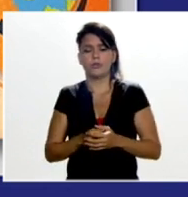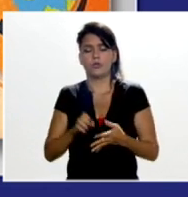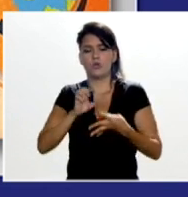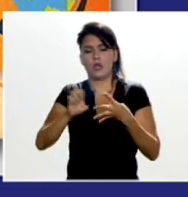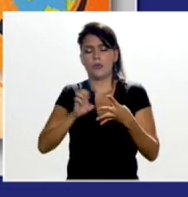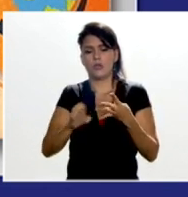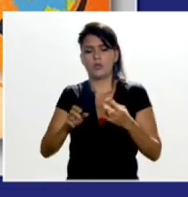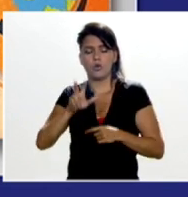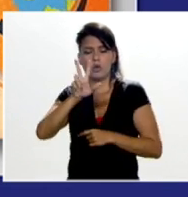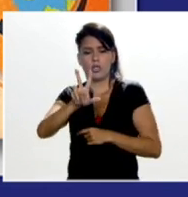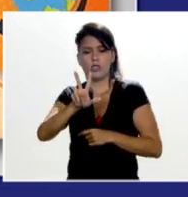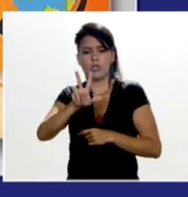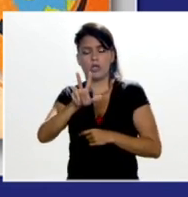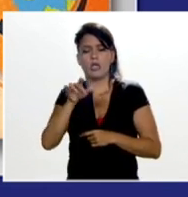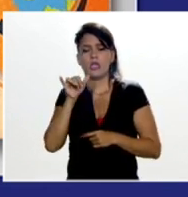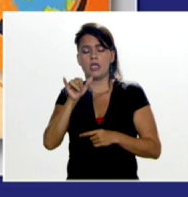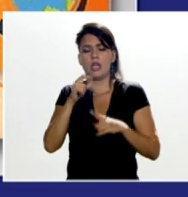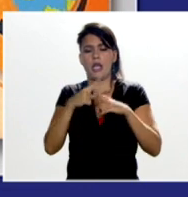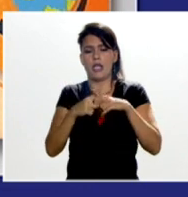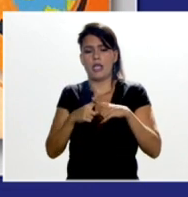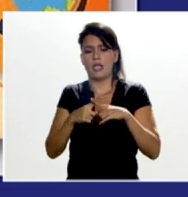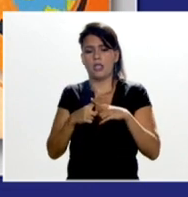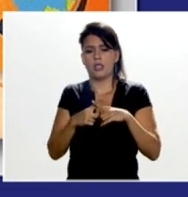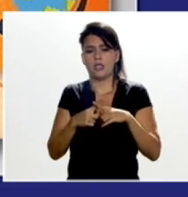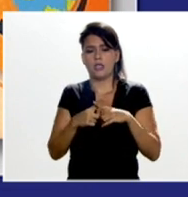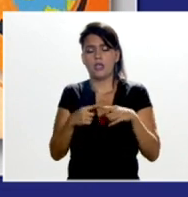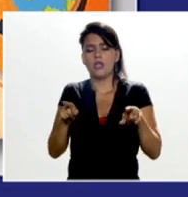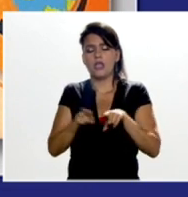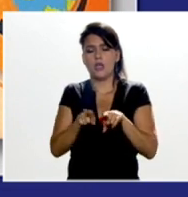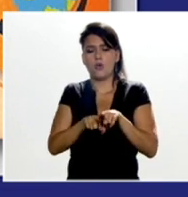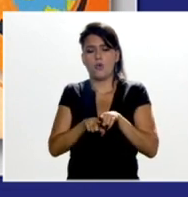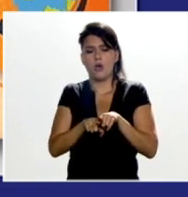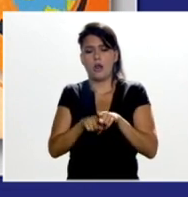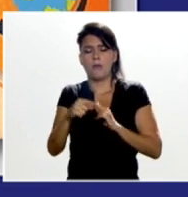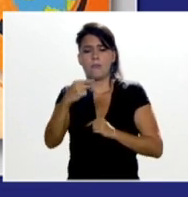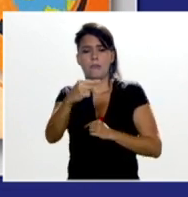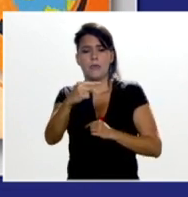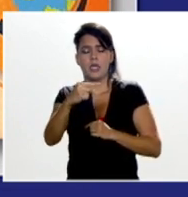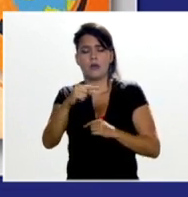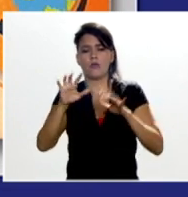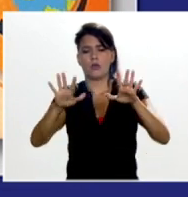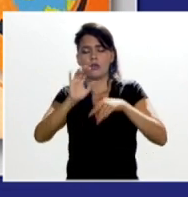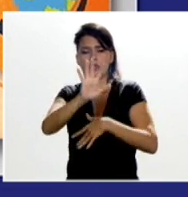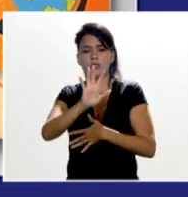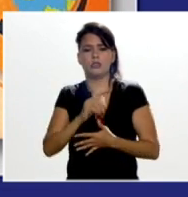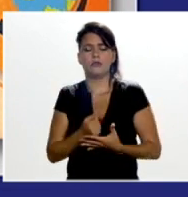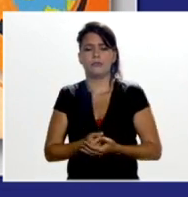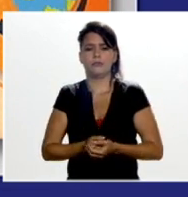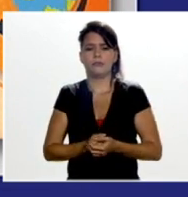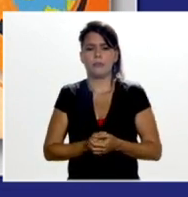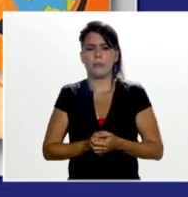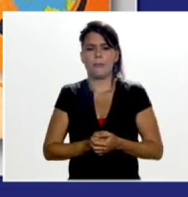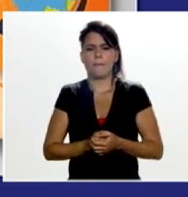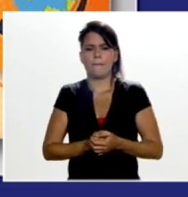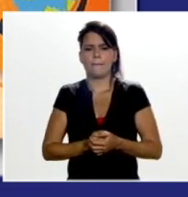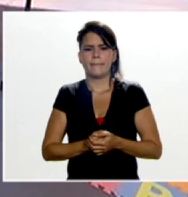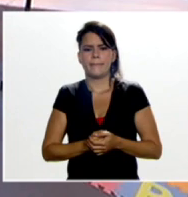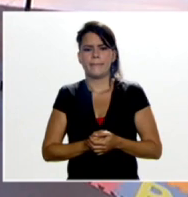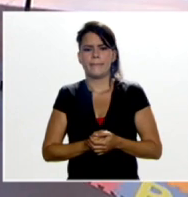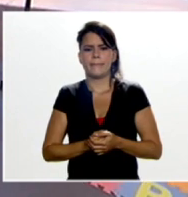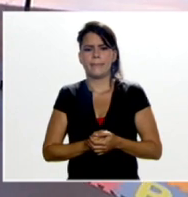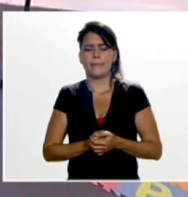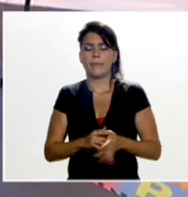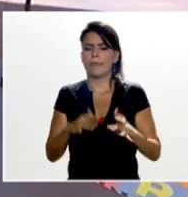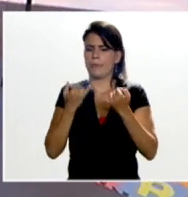elementos son el 3 y la x respectivamente, igual a menos 15. Ya para